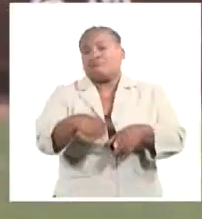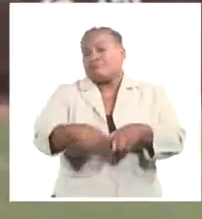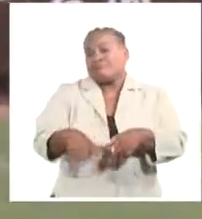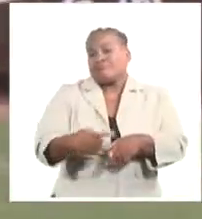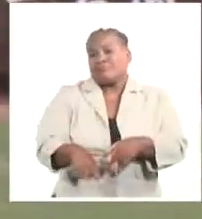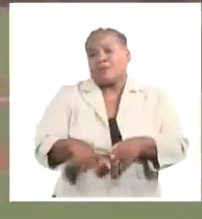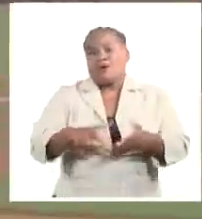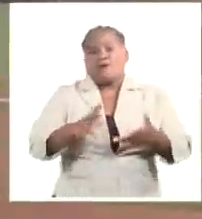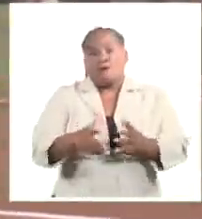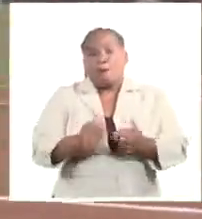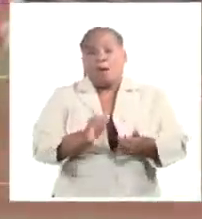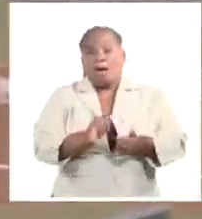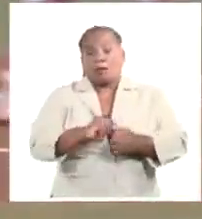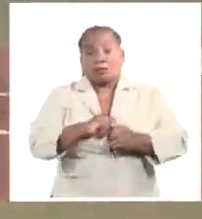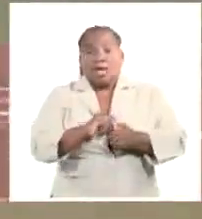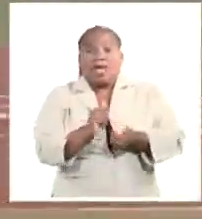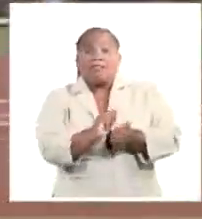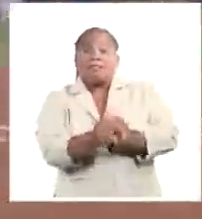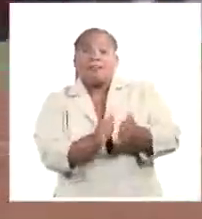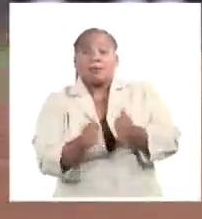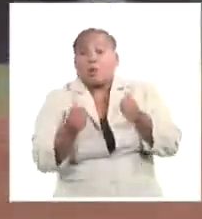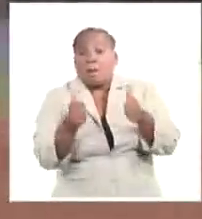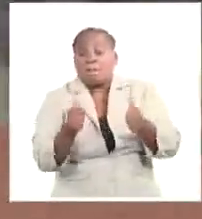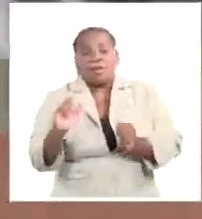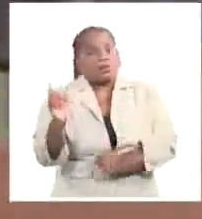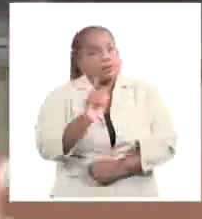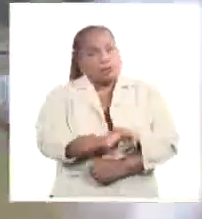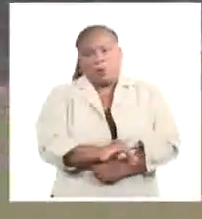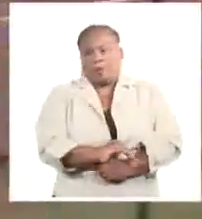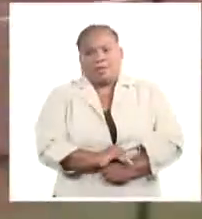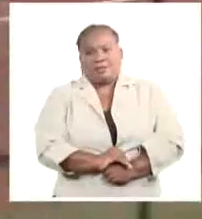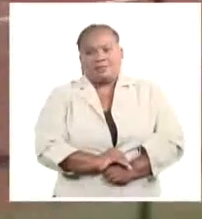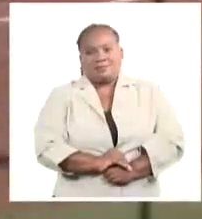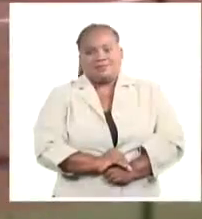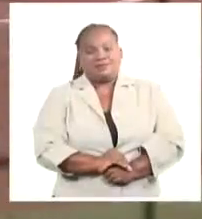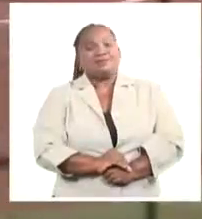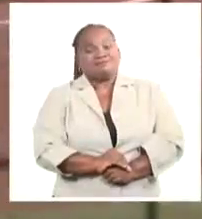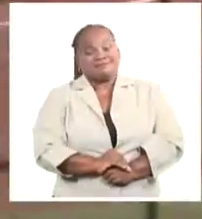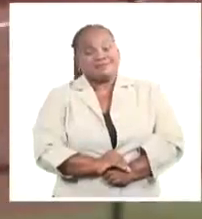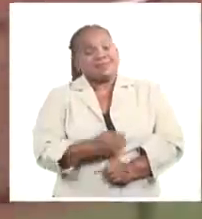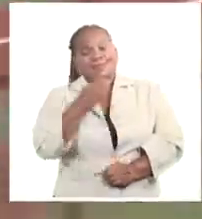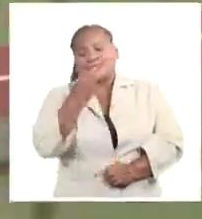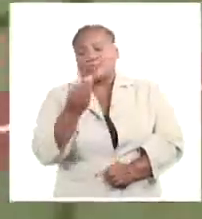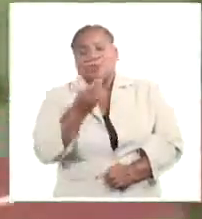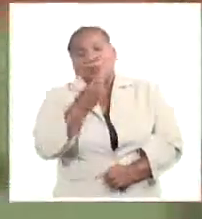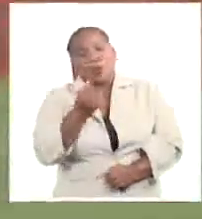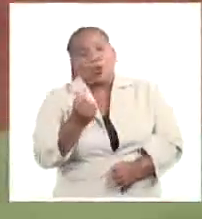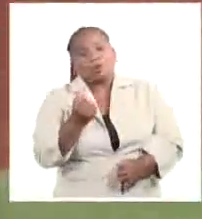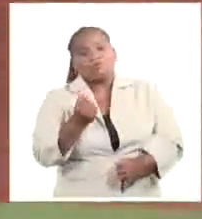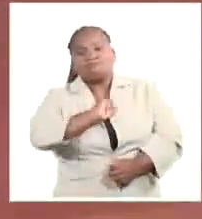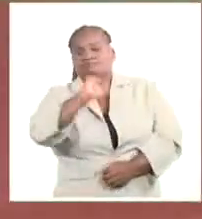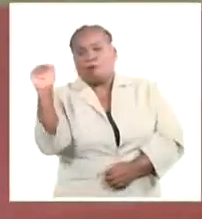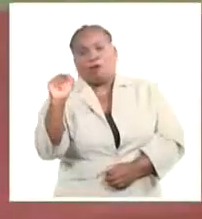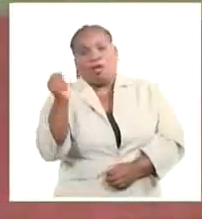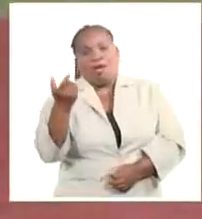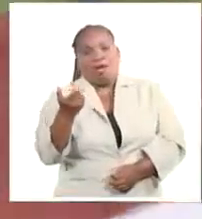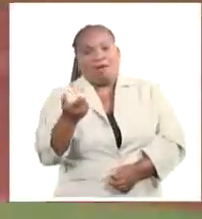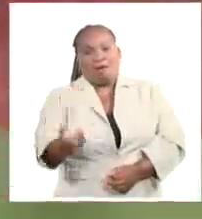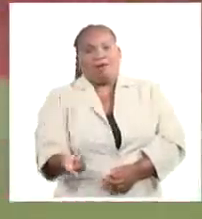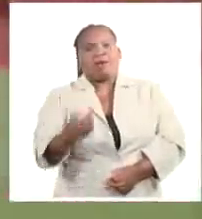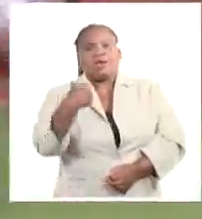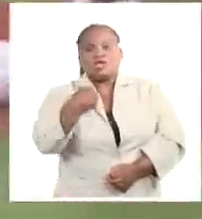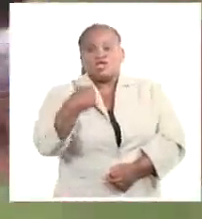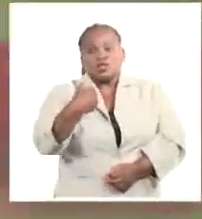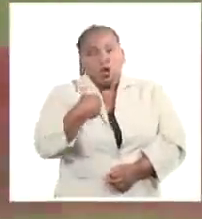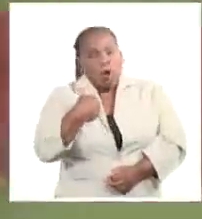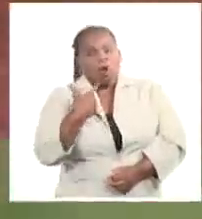deportiva, y no se fue lo que nos dio el traste con que no se pudo lograr el objetivo, pero sí me quedo con la